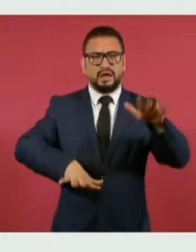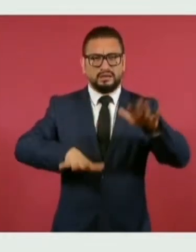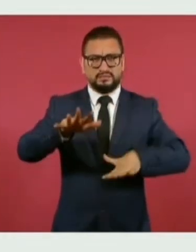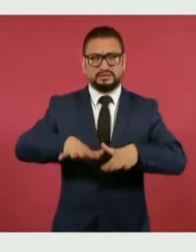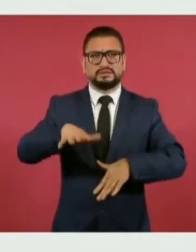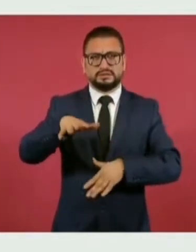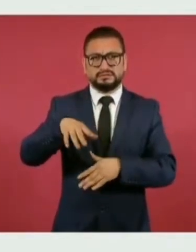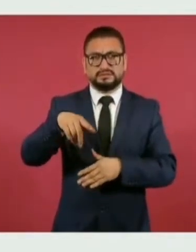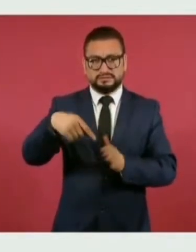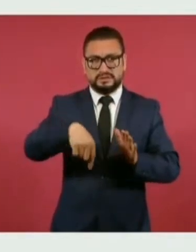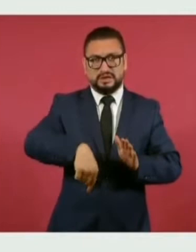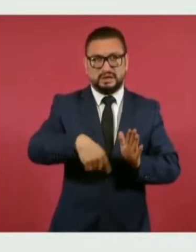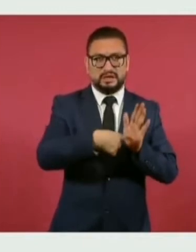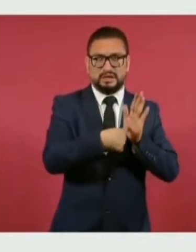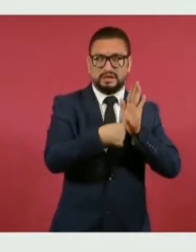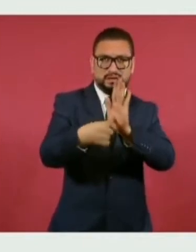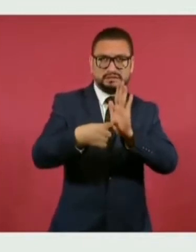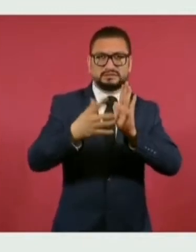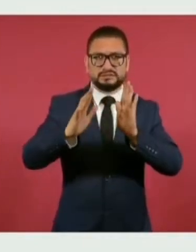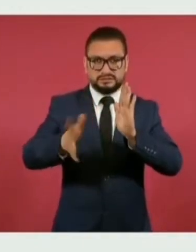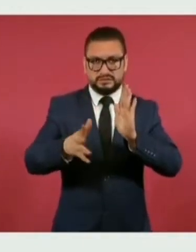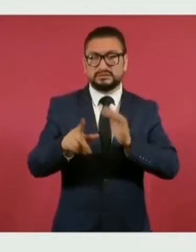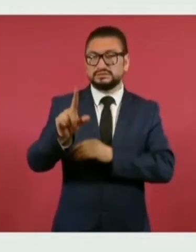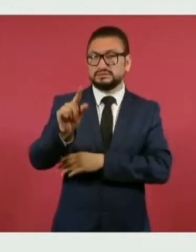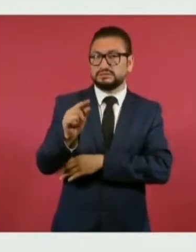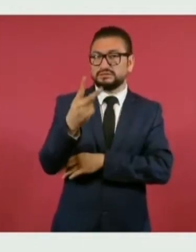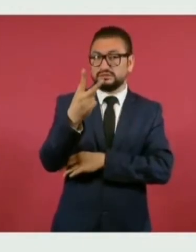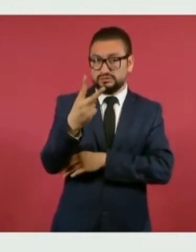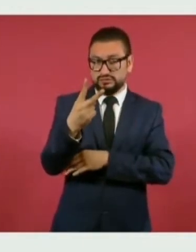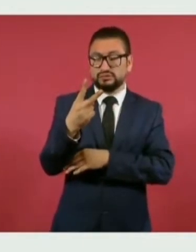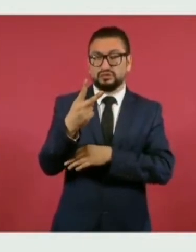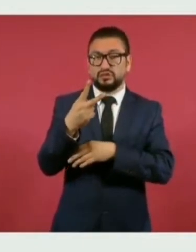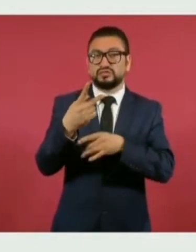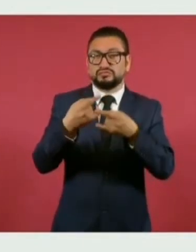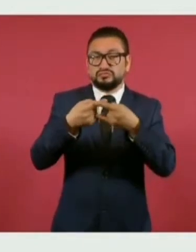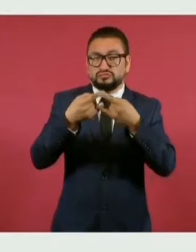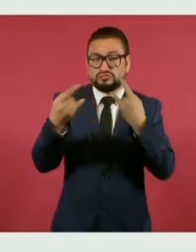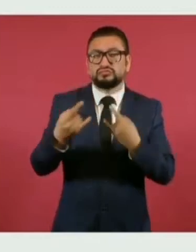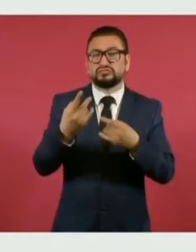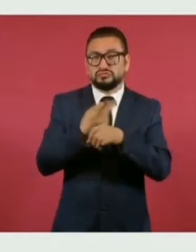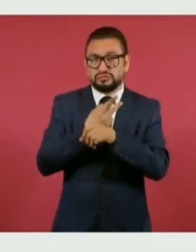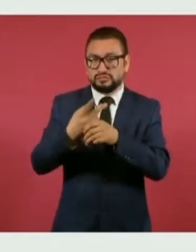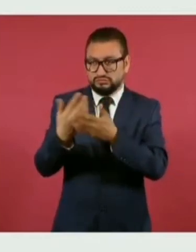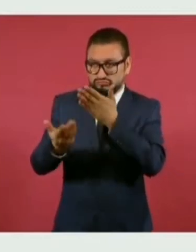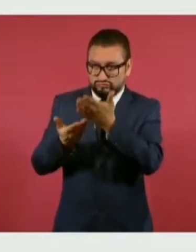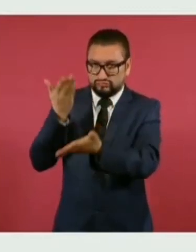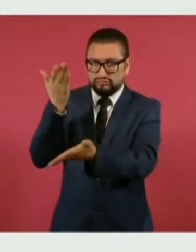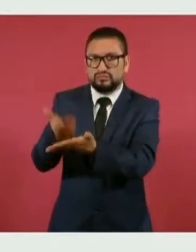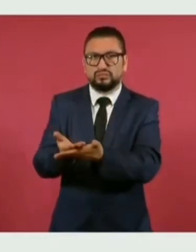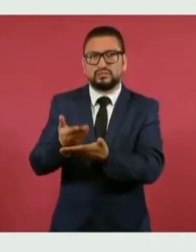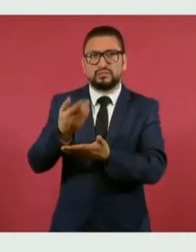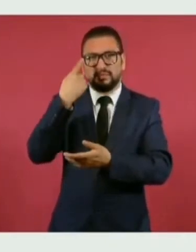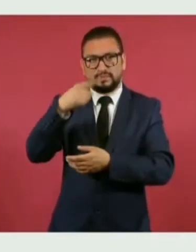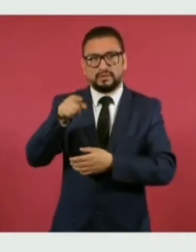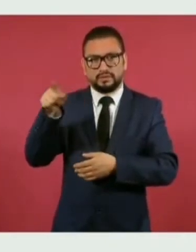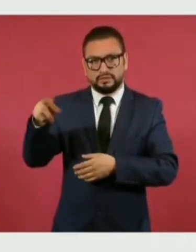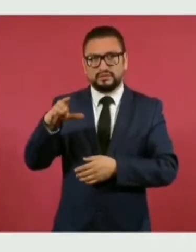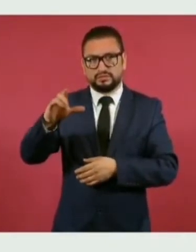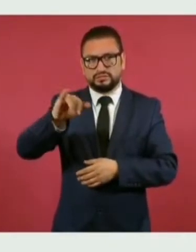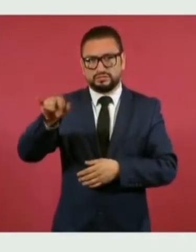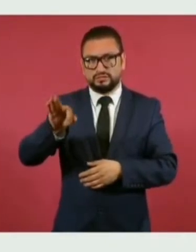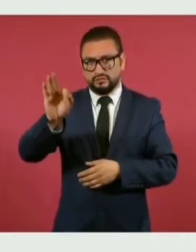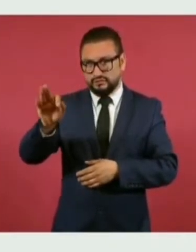cero impunidad. Bueno, de estos 72 casos que se han presentado ante el Consejo